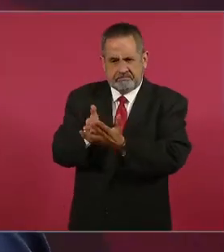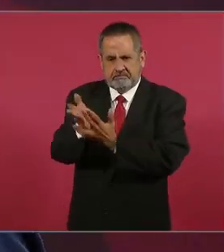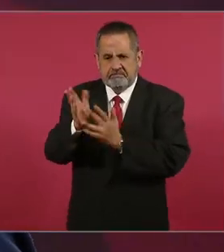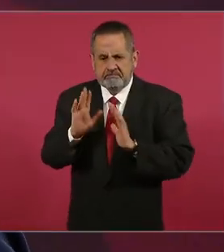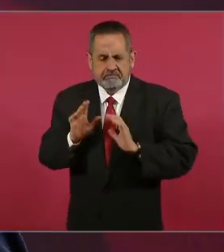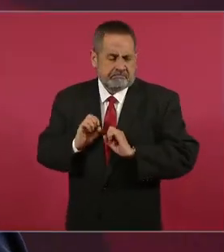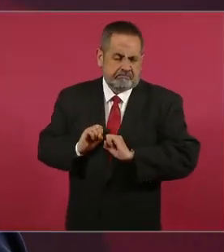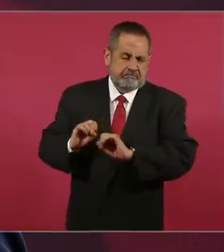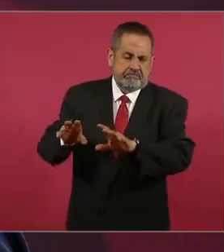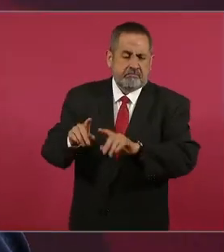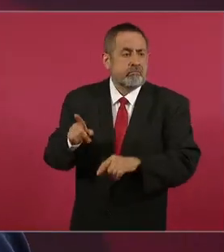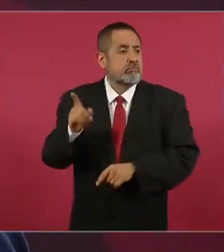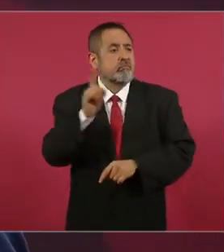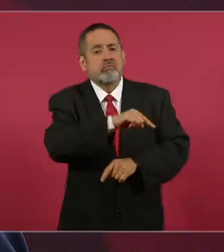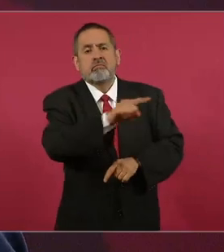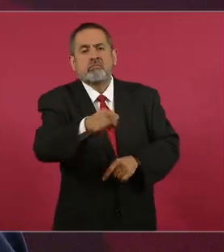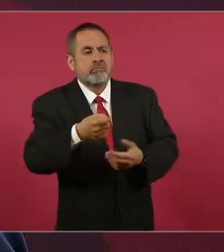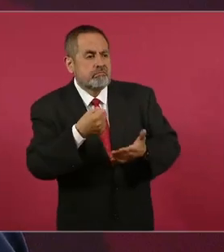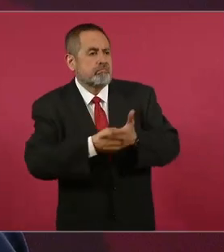zapatista ni con otros movimientos.